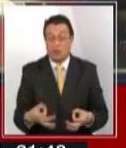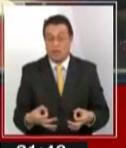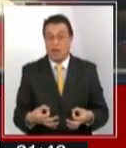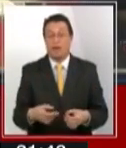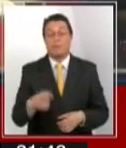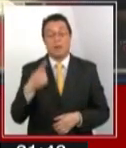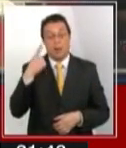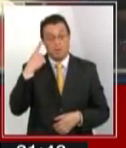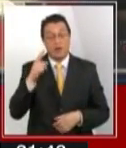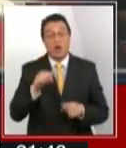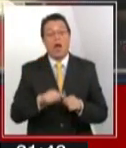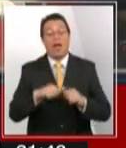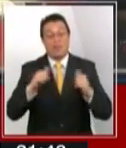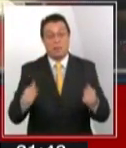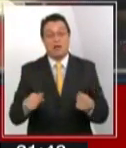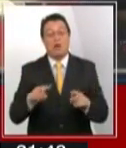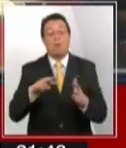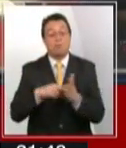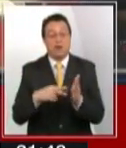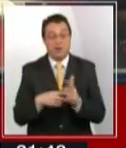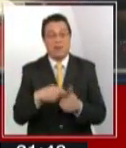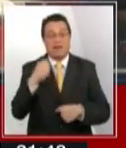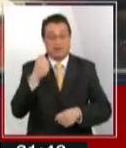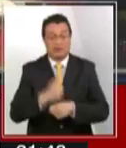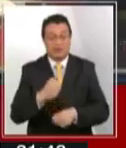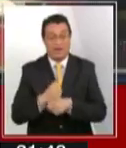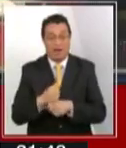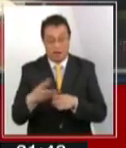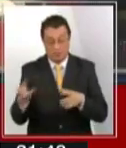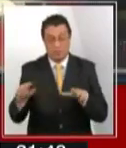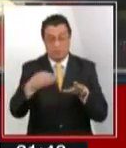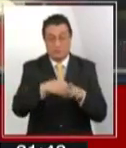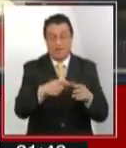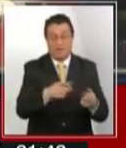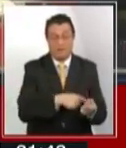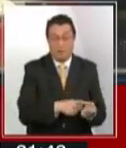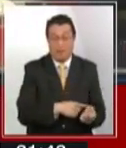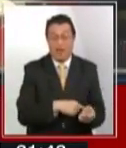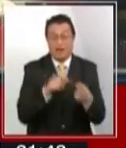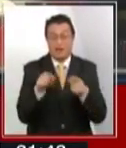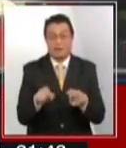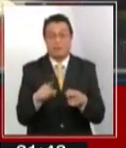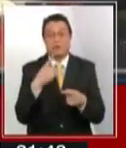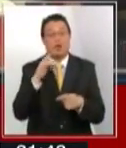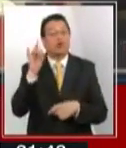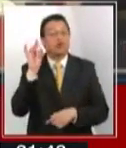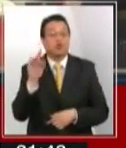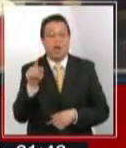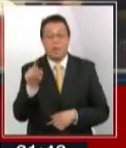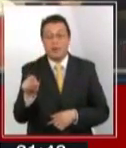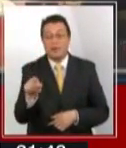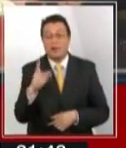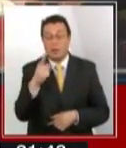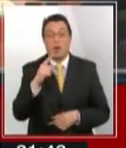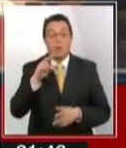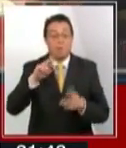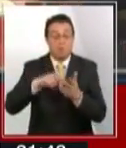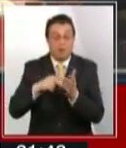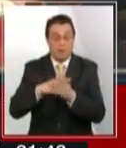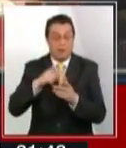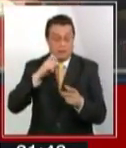además tenemos problemas con el trabajo de la unificación familiar. Es decir, no solamente tenemos problemas que una cuestión tremendamente significativa, que